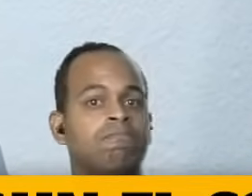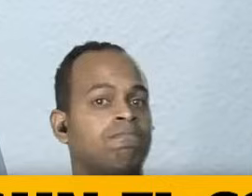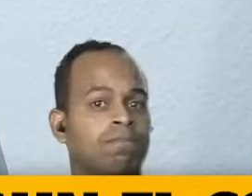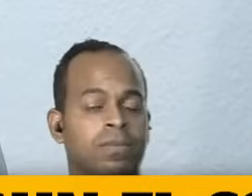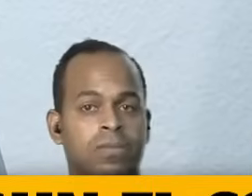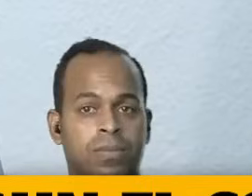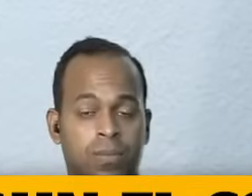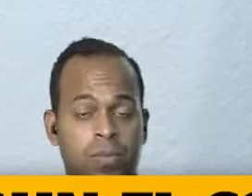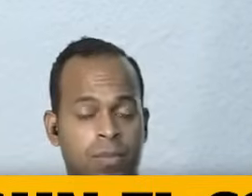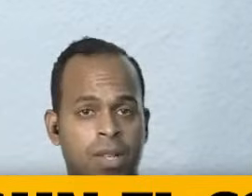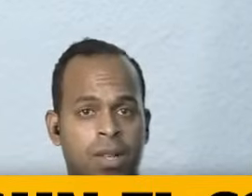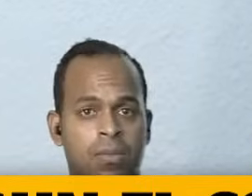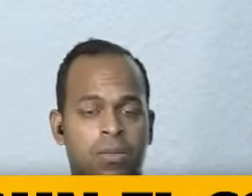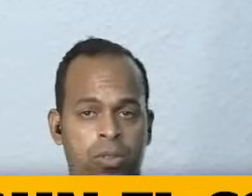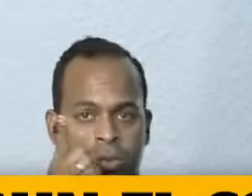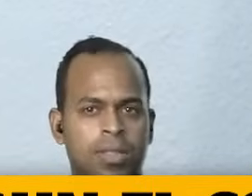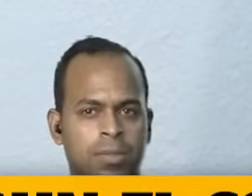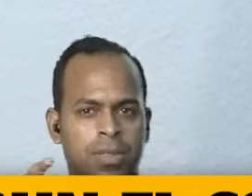Yuna.